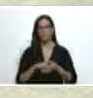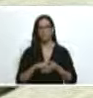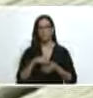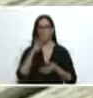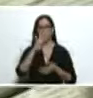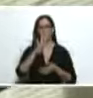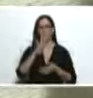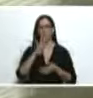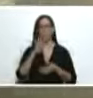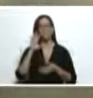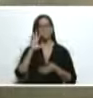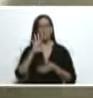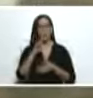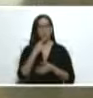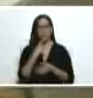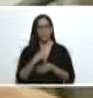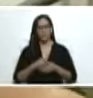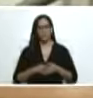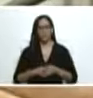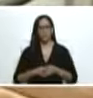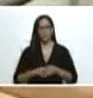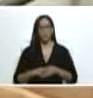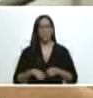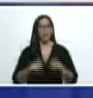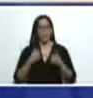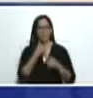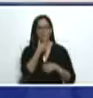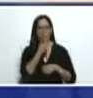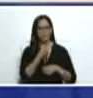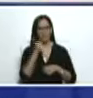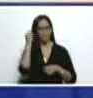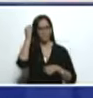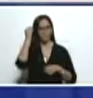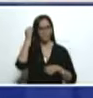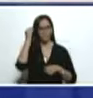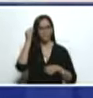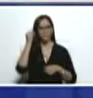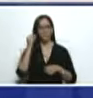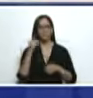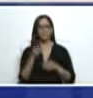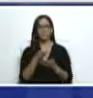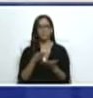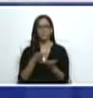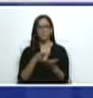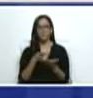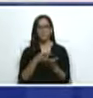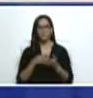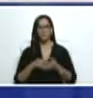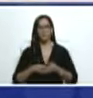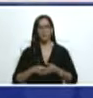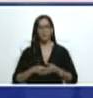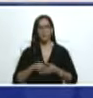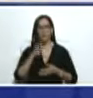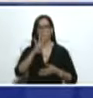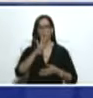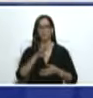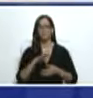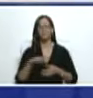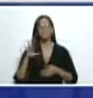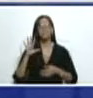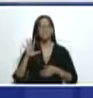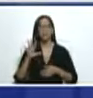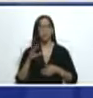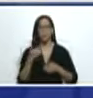4 y 5 dice, aquí es más fácil, ¿tú crees? En la página 4 y 5 dice,